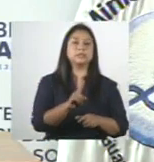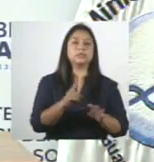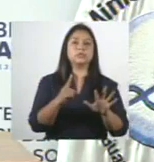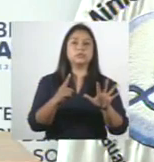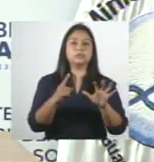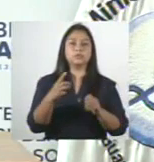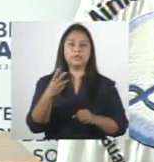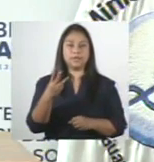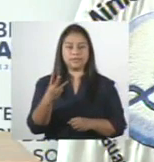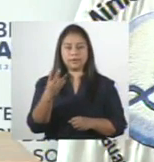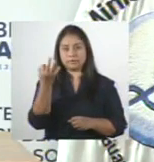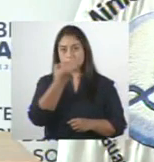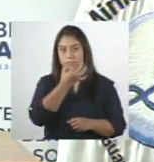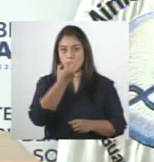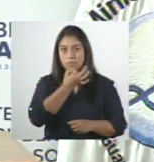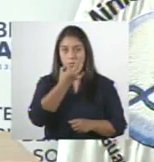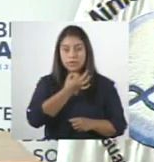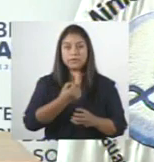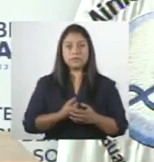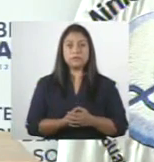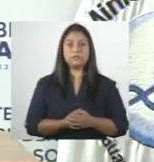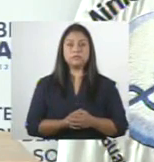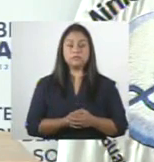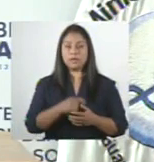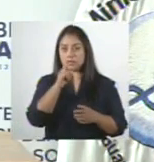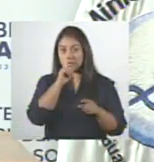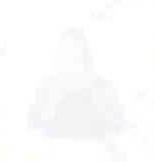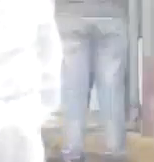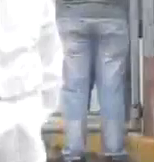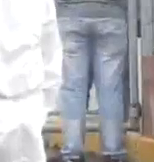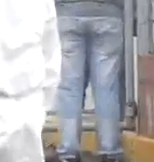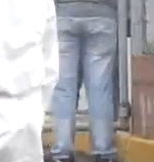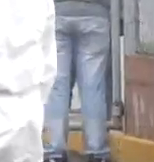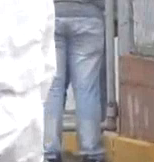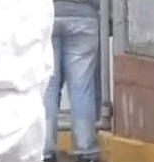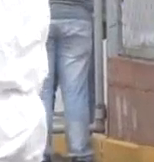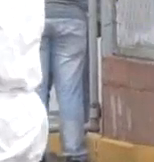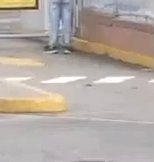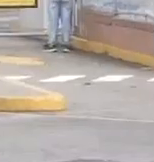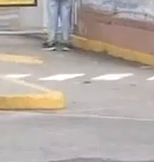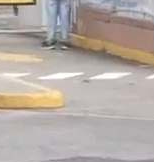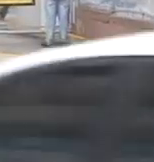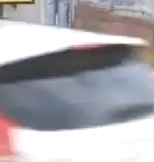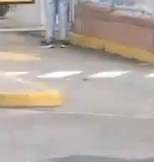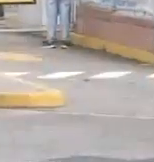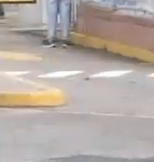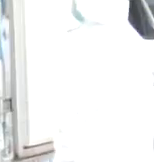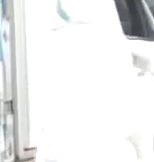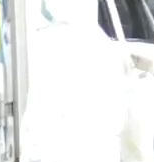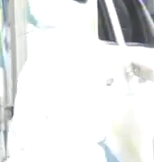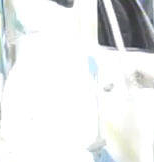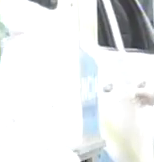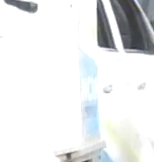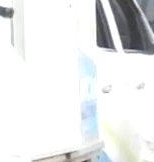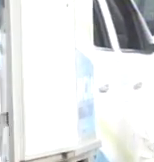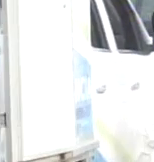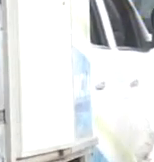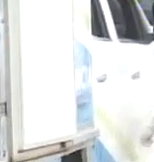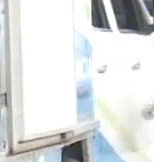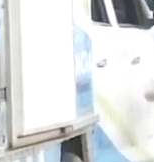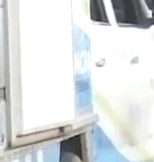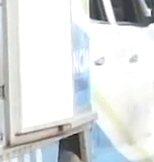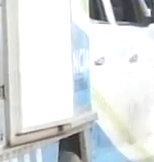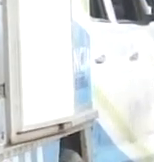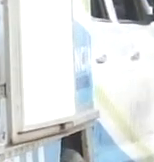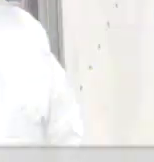163 femeninos. Así también lamentamos el fallecimiento de seis personas, cinco de